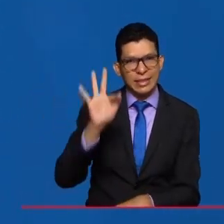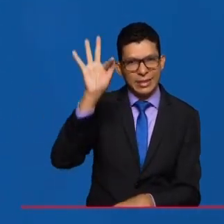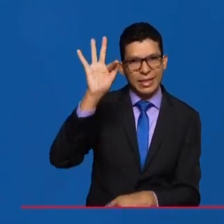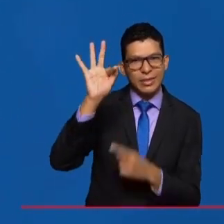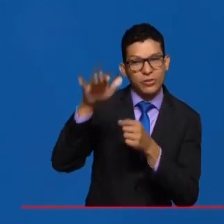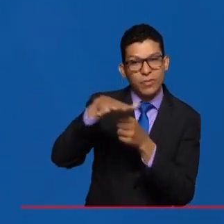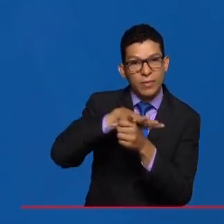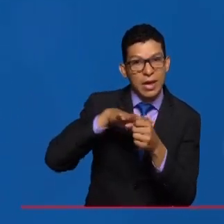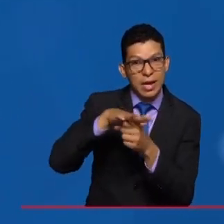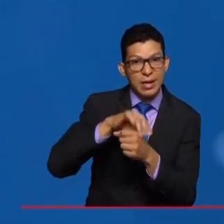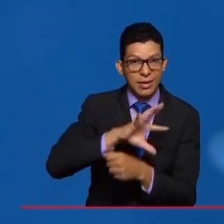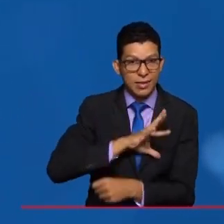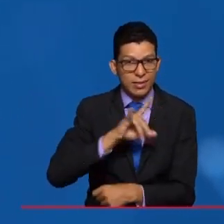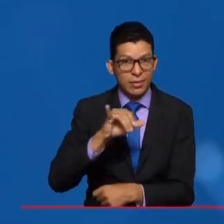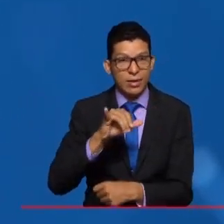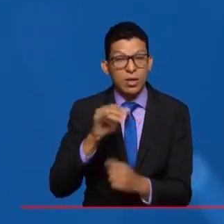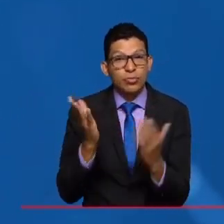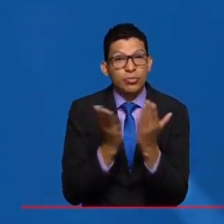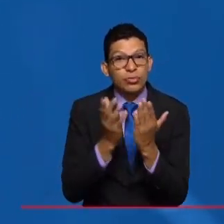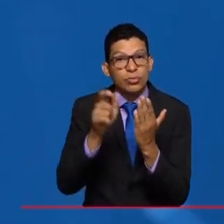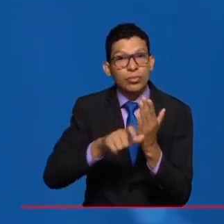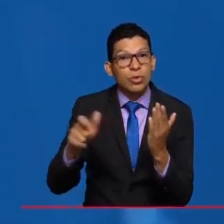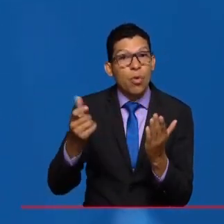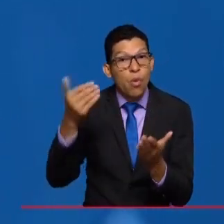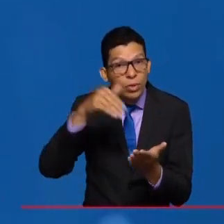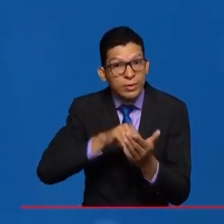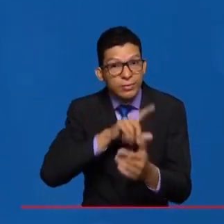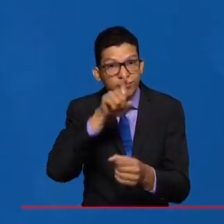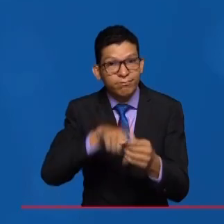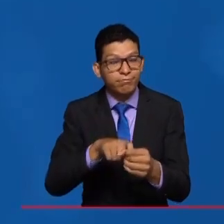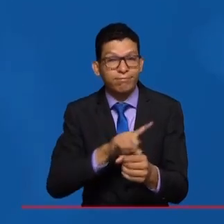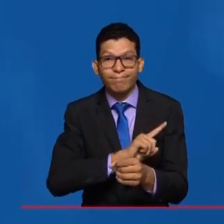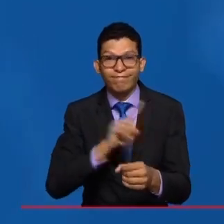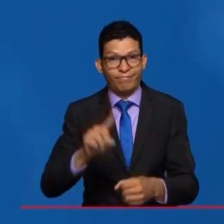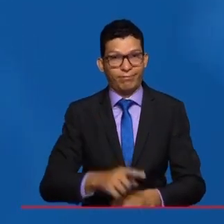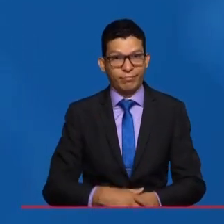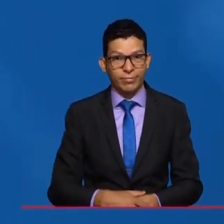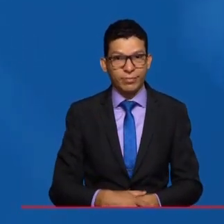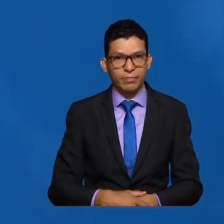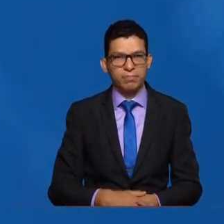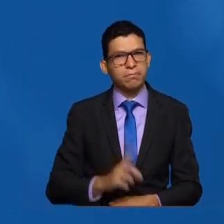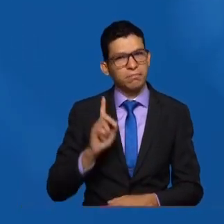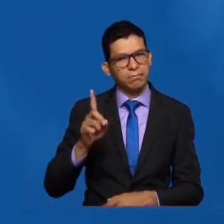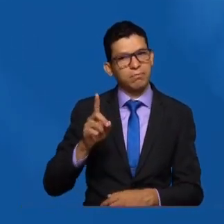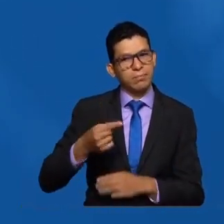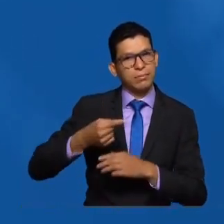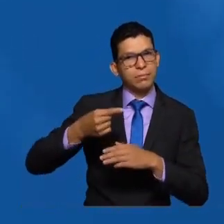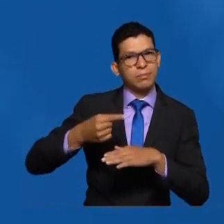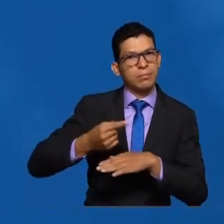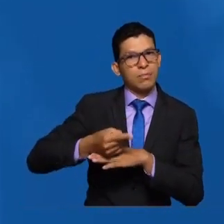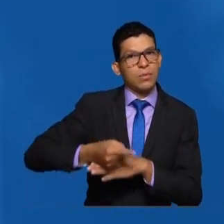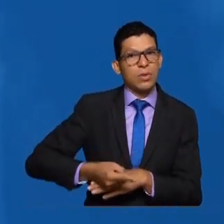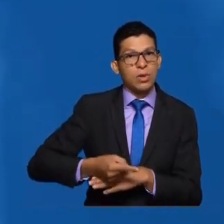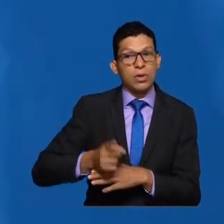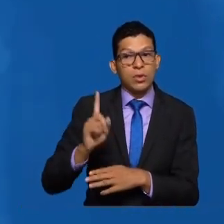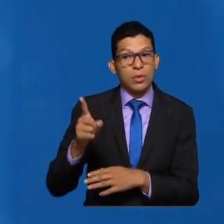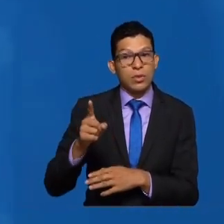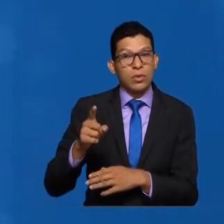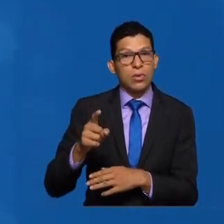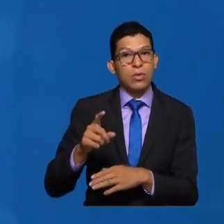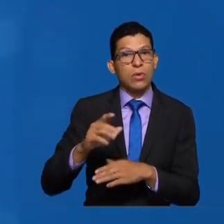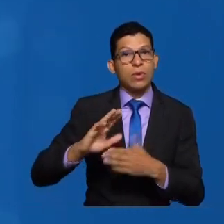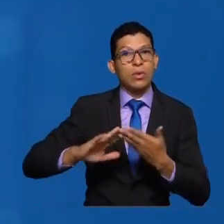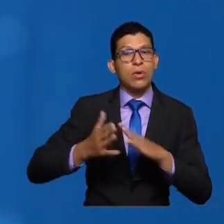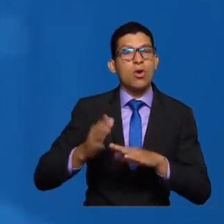Cali donde unos estudiantes no pudieron regresar a clases según Tengo entendido una directiva del plantel no se los permitió porque